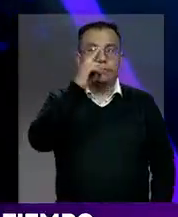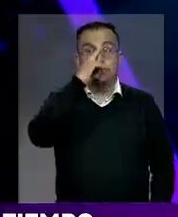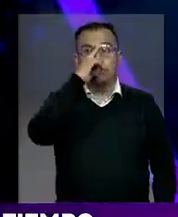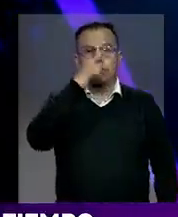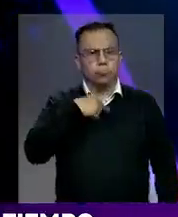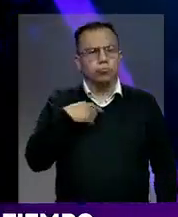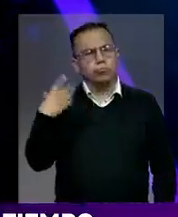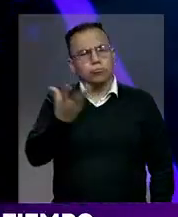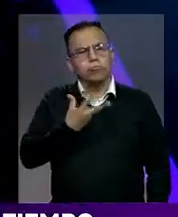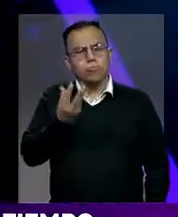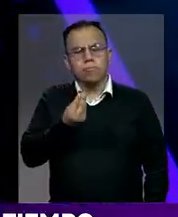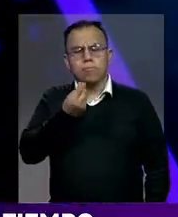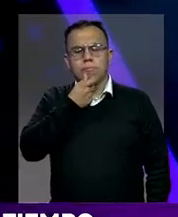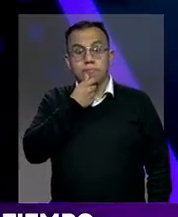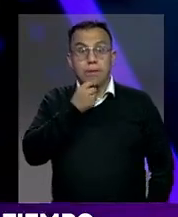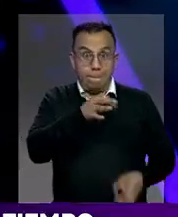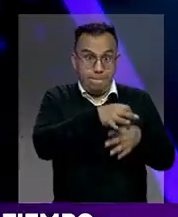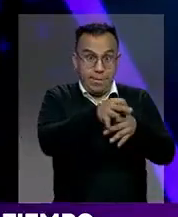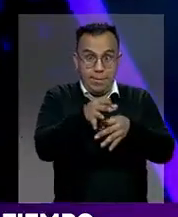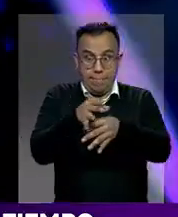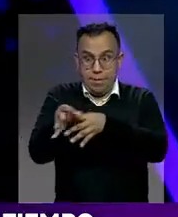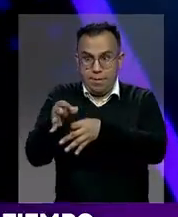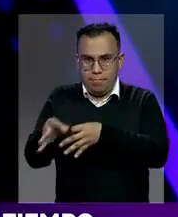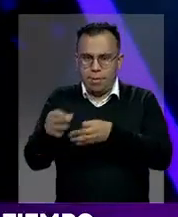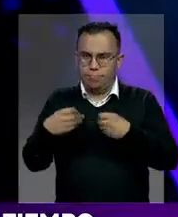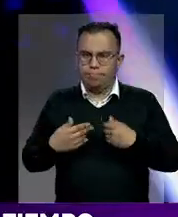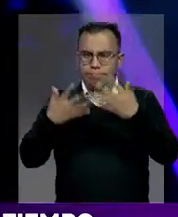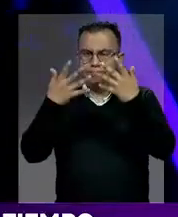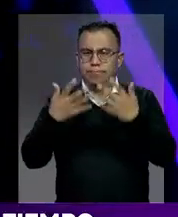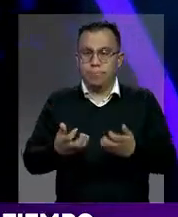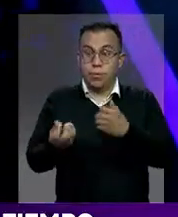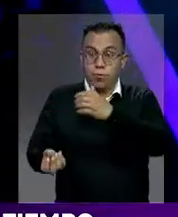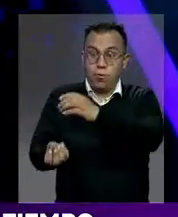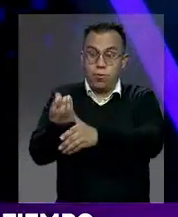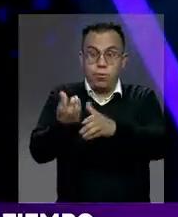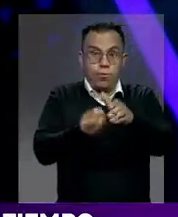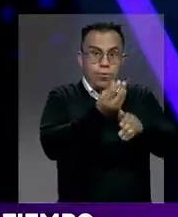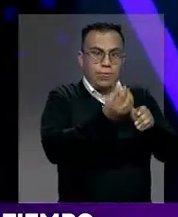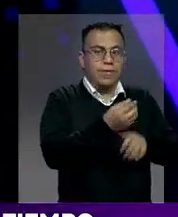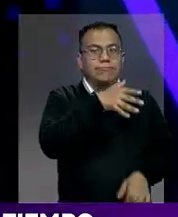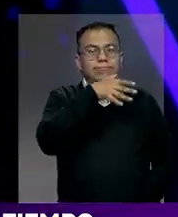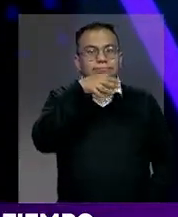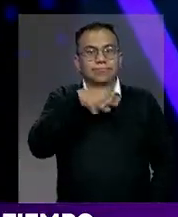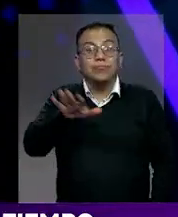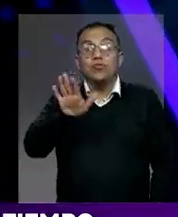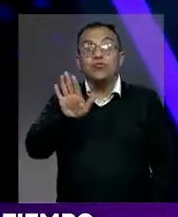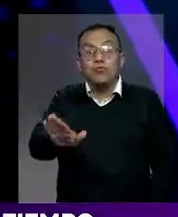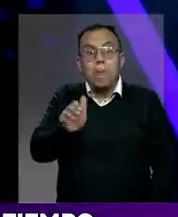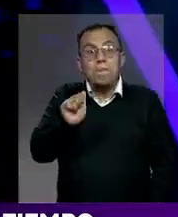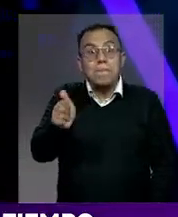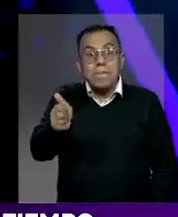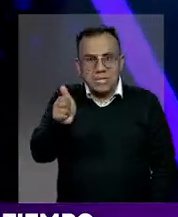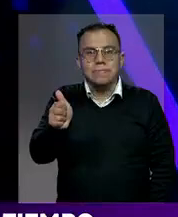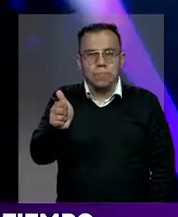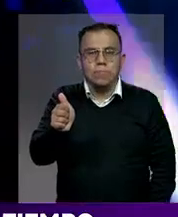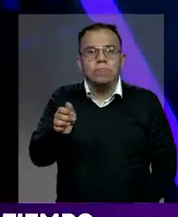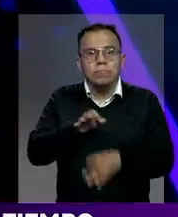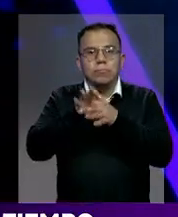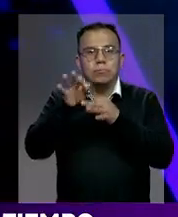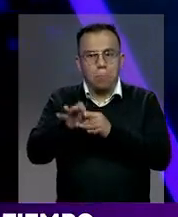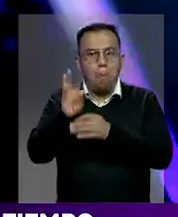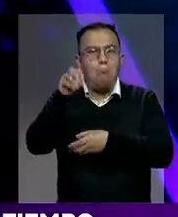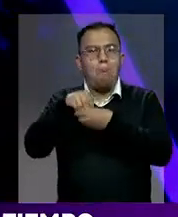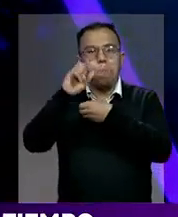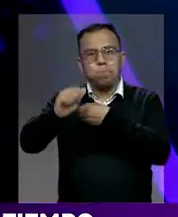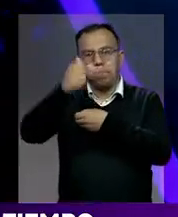programa que era en cada municipio queríamos que la producción de los campesinos en ese municipio fuera el insumo